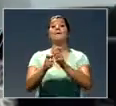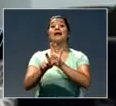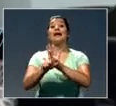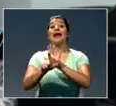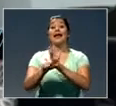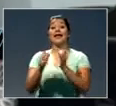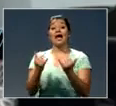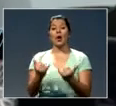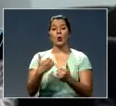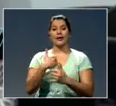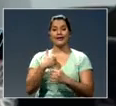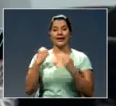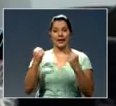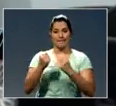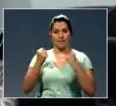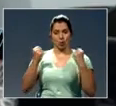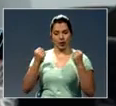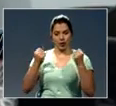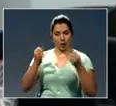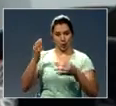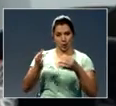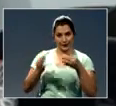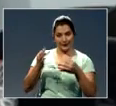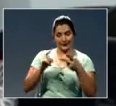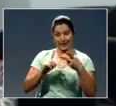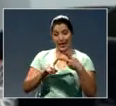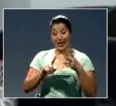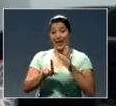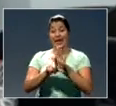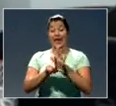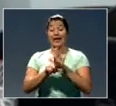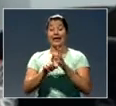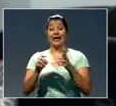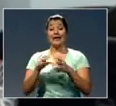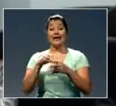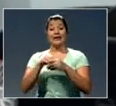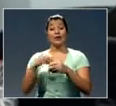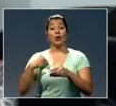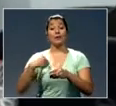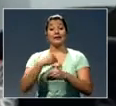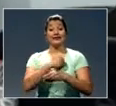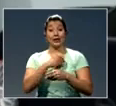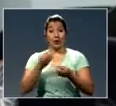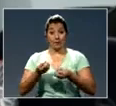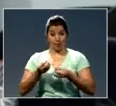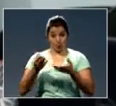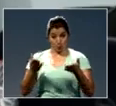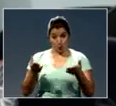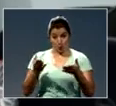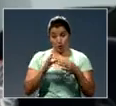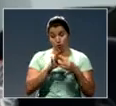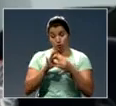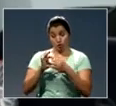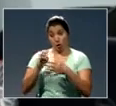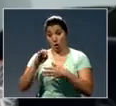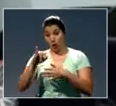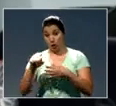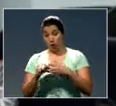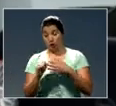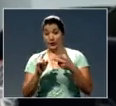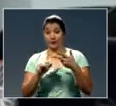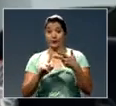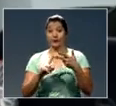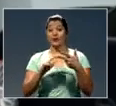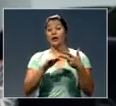Poder Judicial, la ley orgánica del Ministerio Público, del organismo de investigación judicial